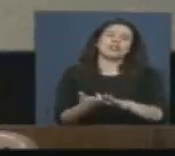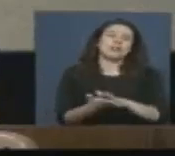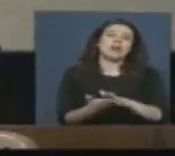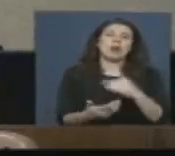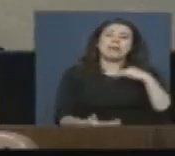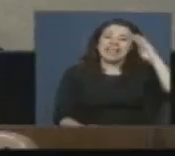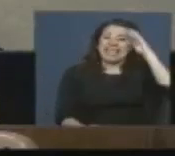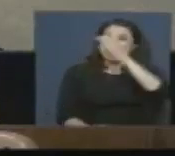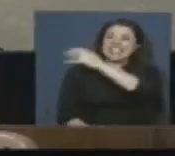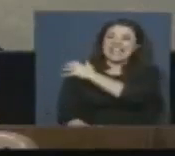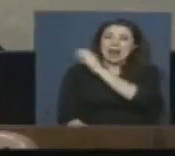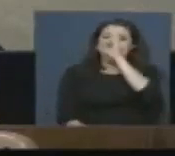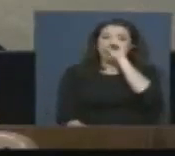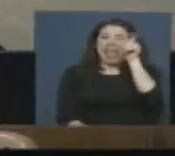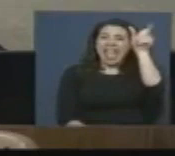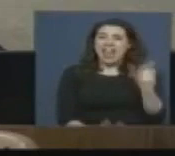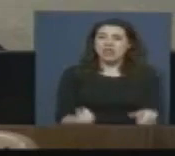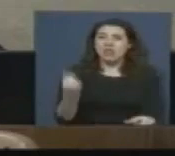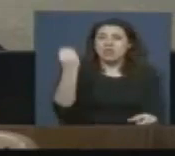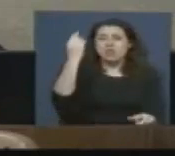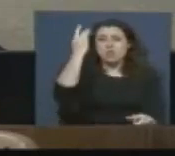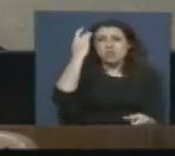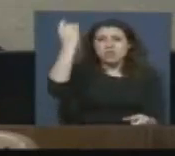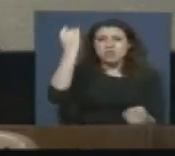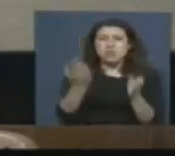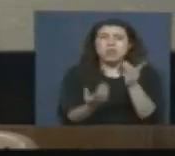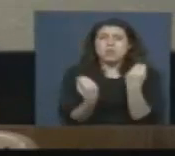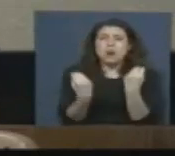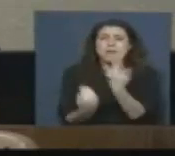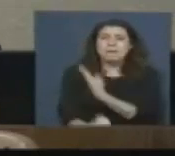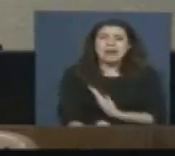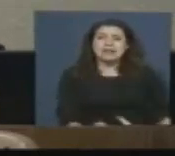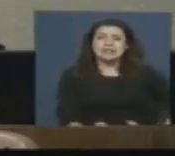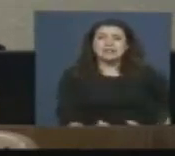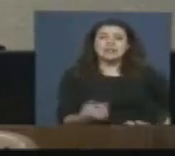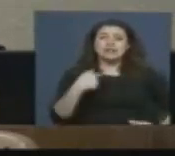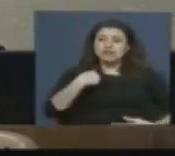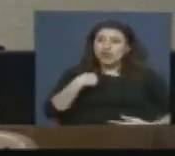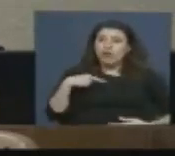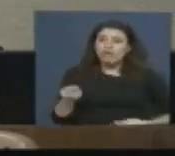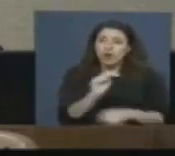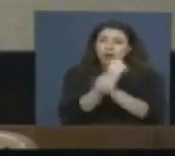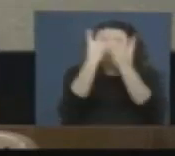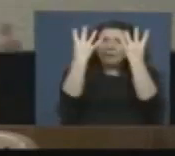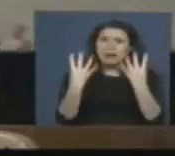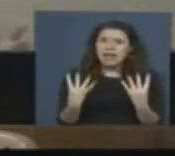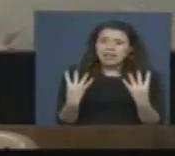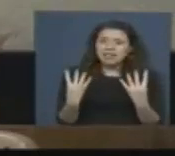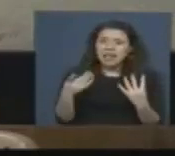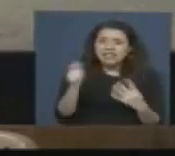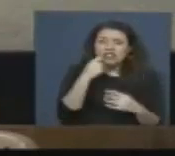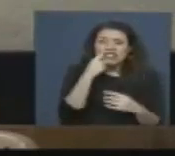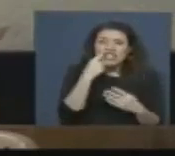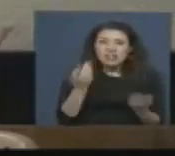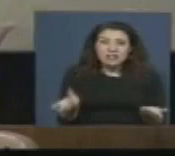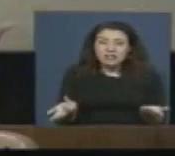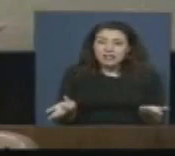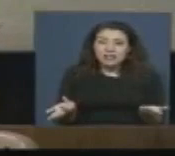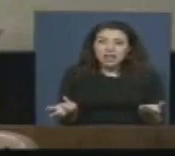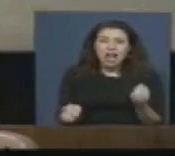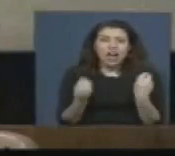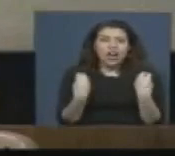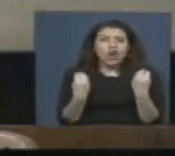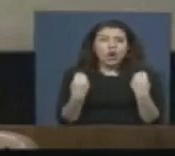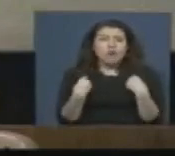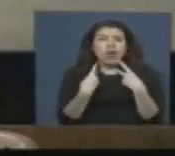o mi general Pinochet fue un gran estadista y un gran presidente, me meten preso. Eso es lo que significa. ¿Dónde